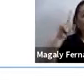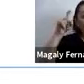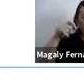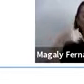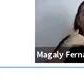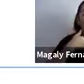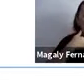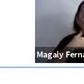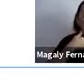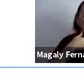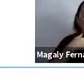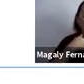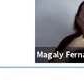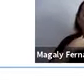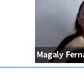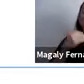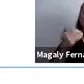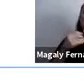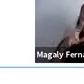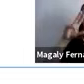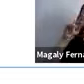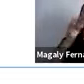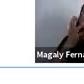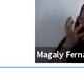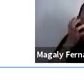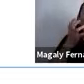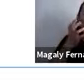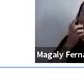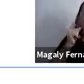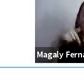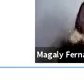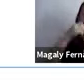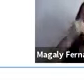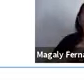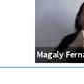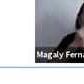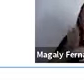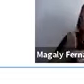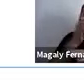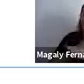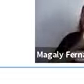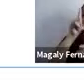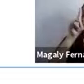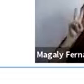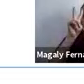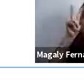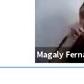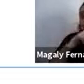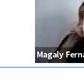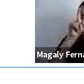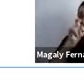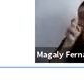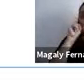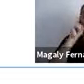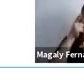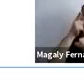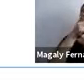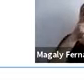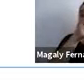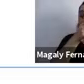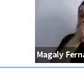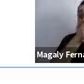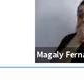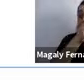si, y ahora les diré cómo, si no queremos llegar en este siglo antes del 2100, y eso lo dice el objetivo,